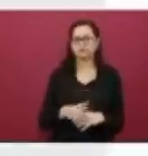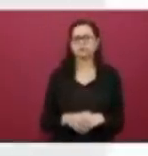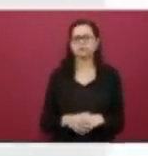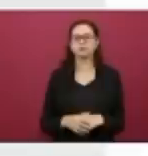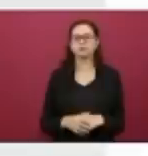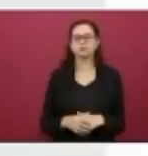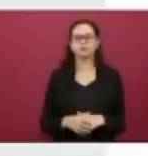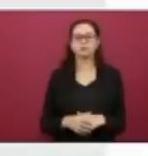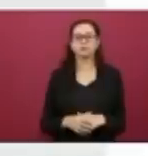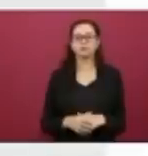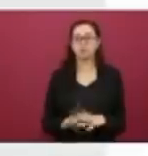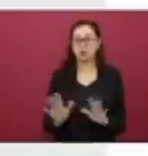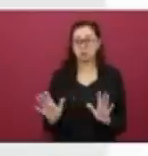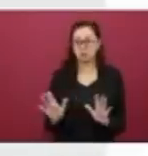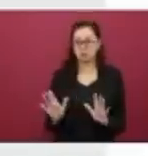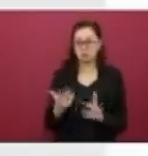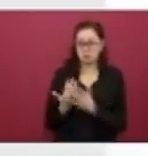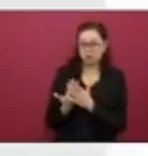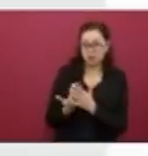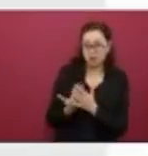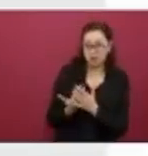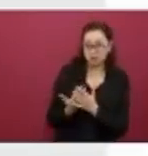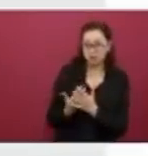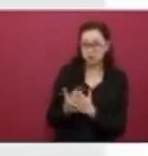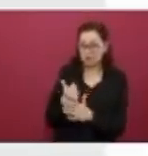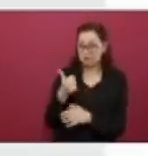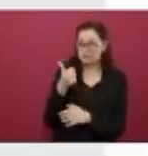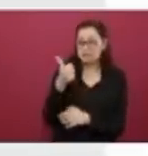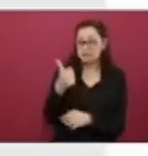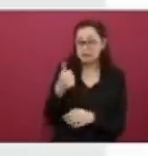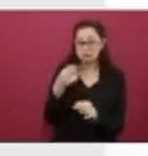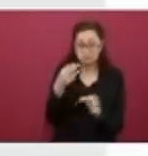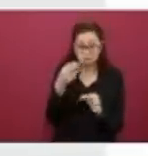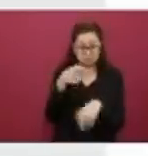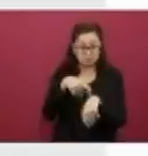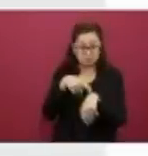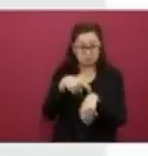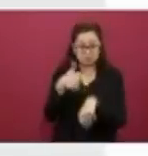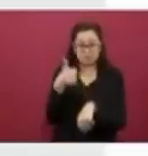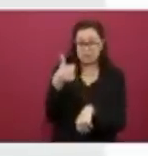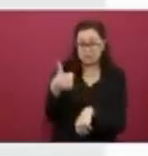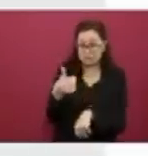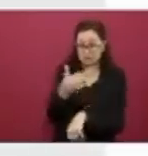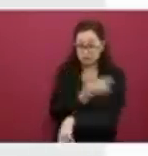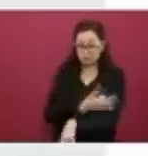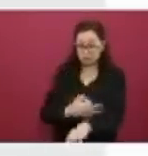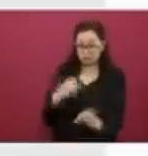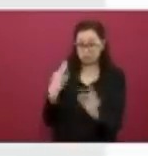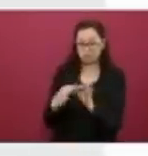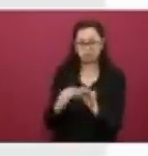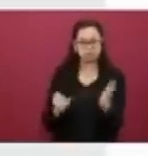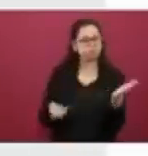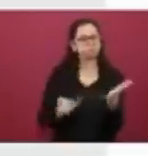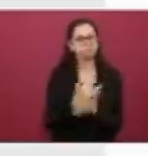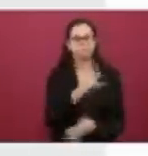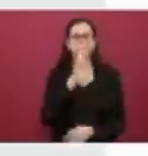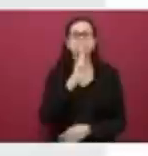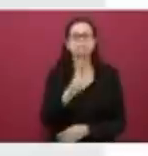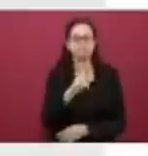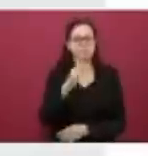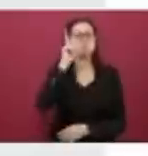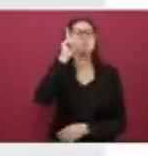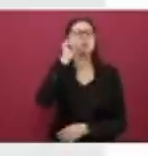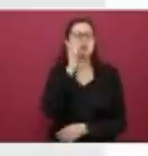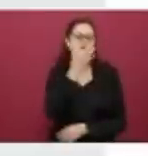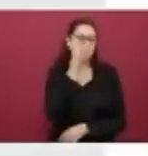y ya las 6 resolvemos y ya mañana les informamos